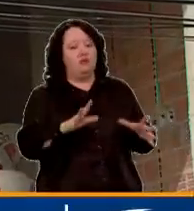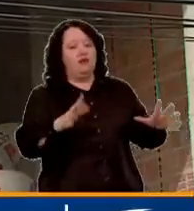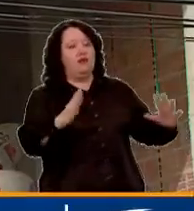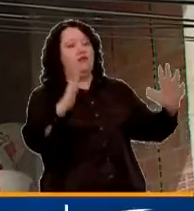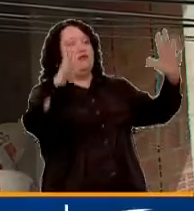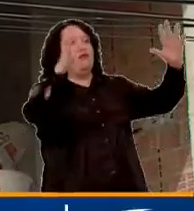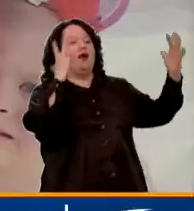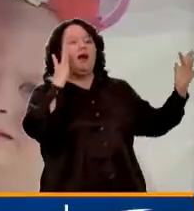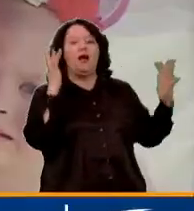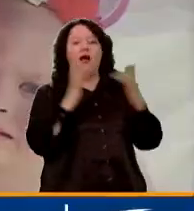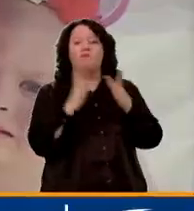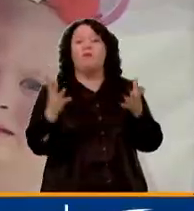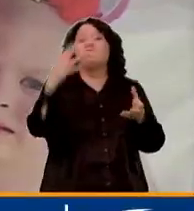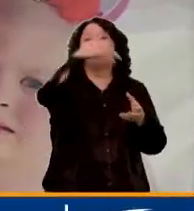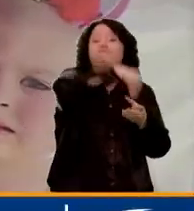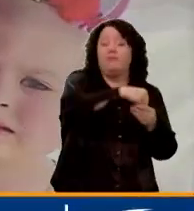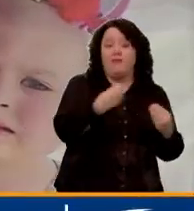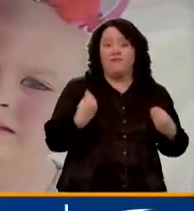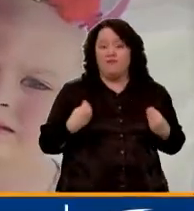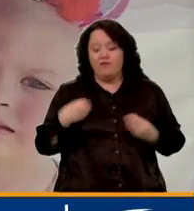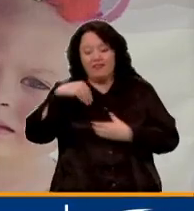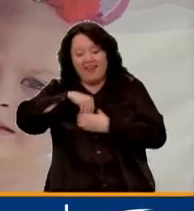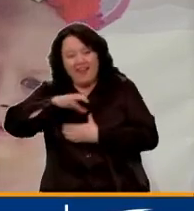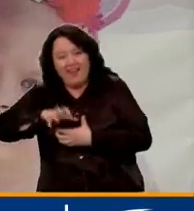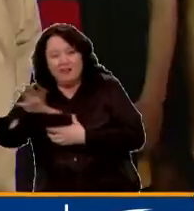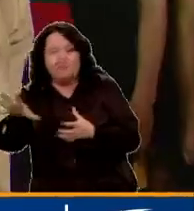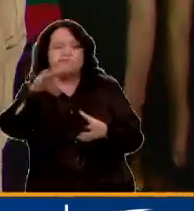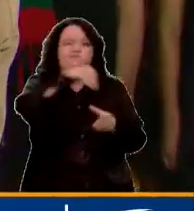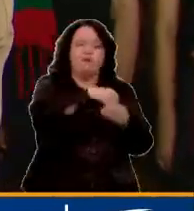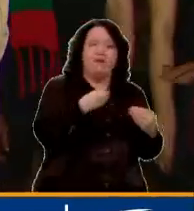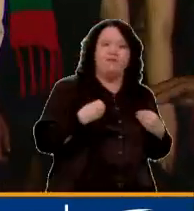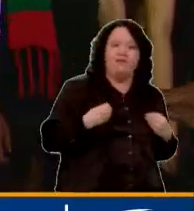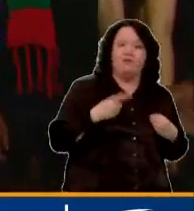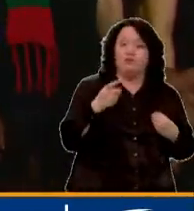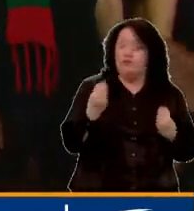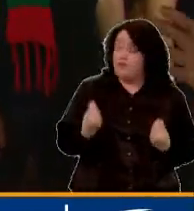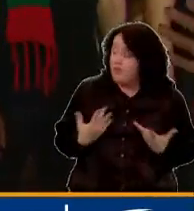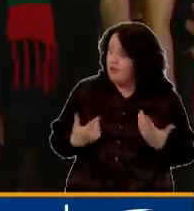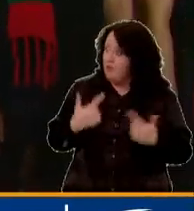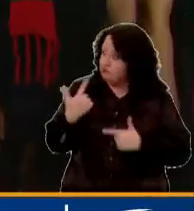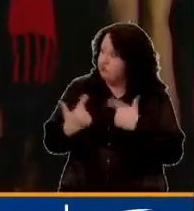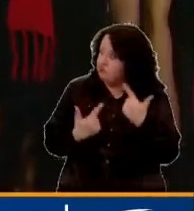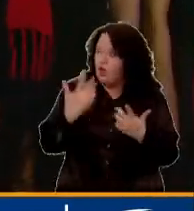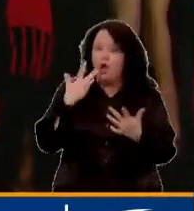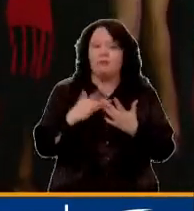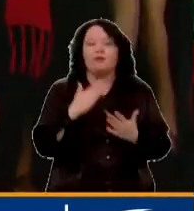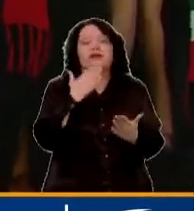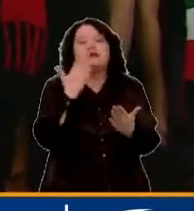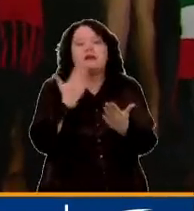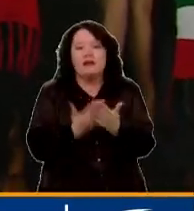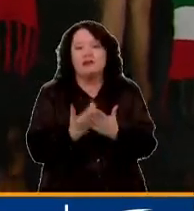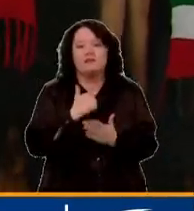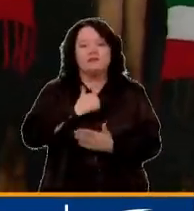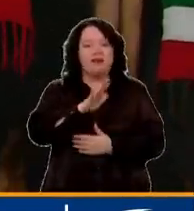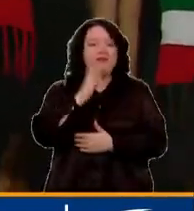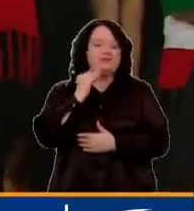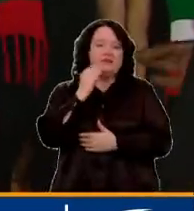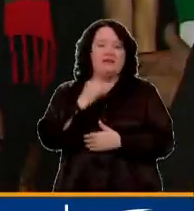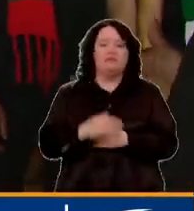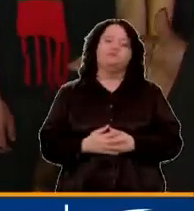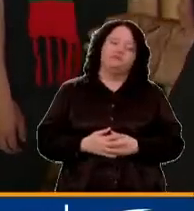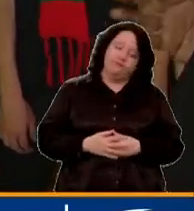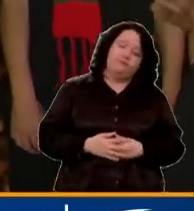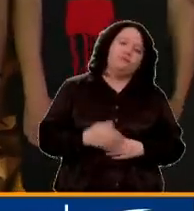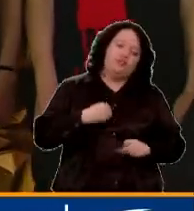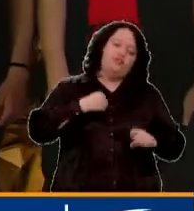el hogar donde van a vivir nuestros niños diagnosticados con cáncer. Es una guerrera de la vida y todo eso es gracias a lo que también usted vivió, ¿no? Sí,